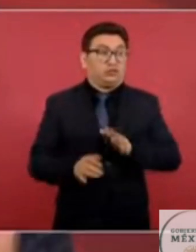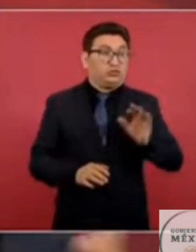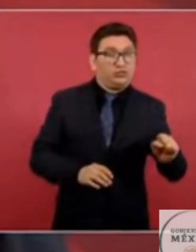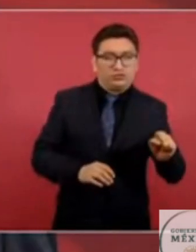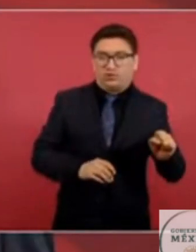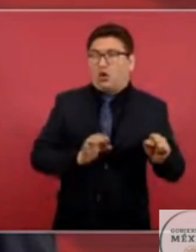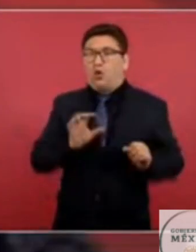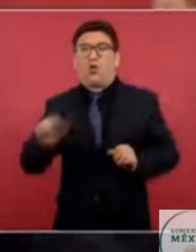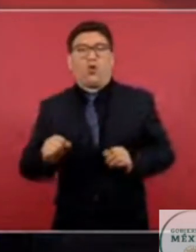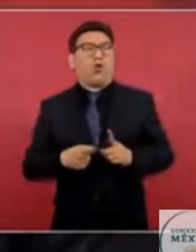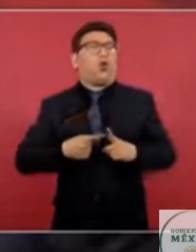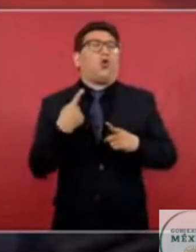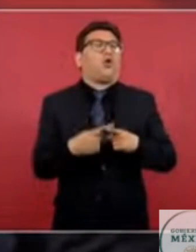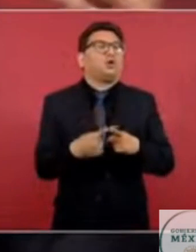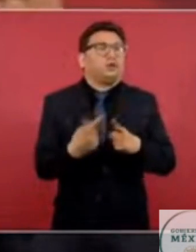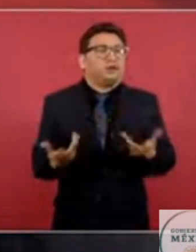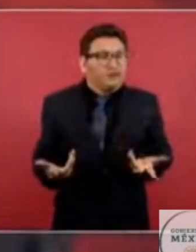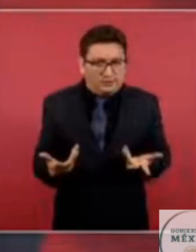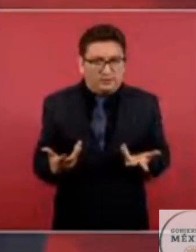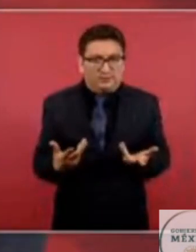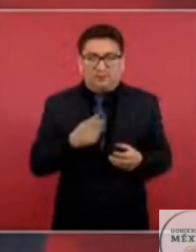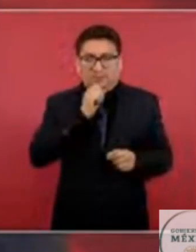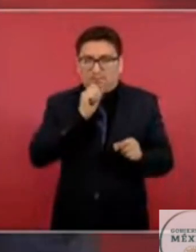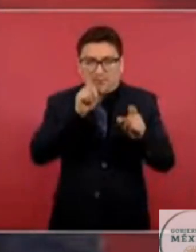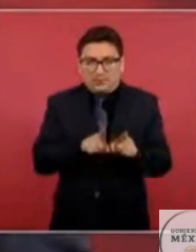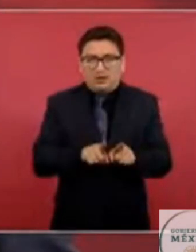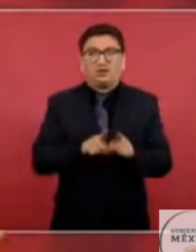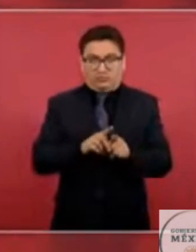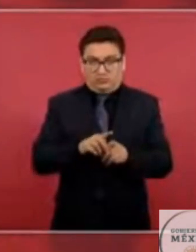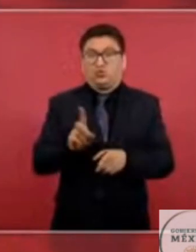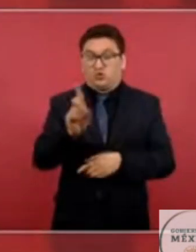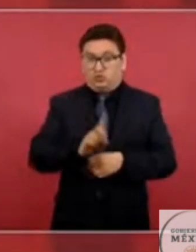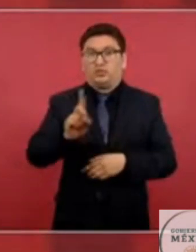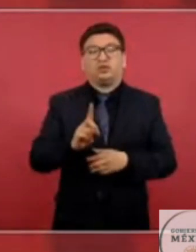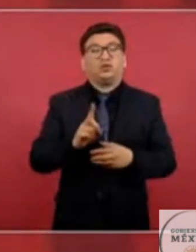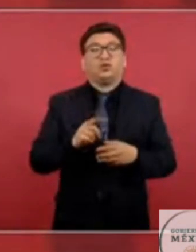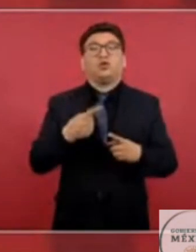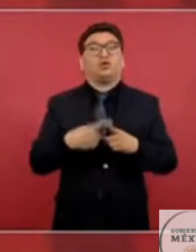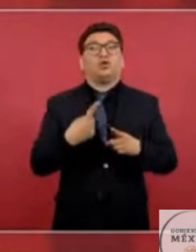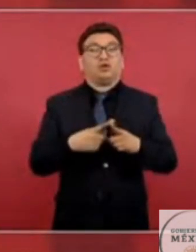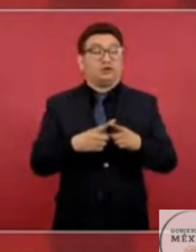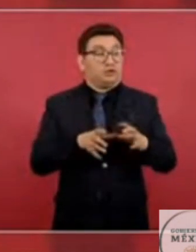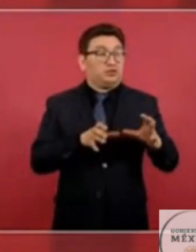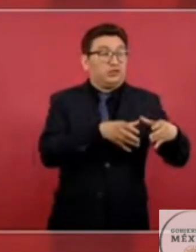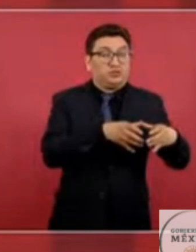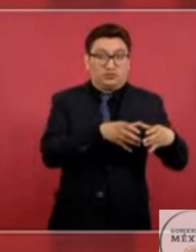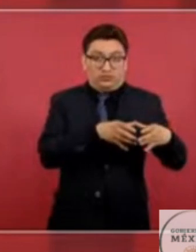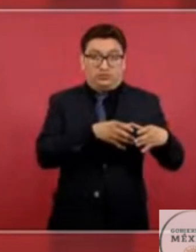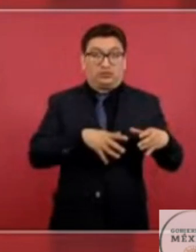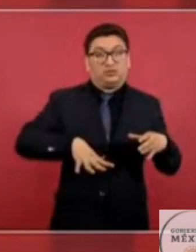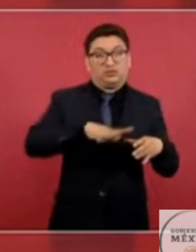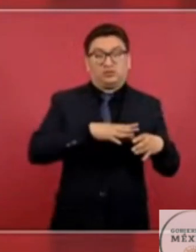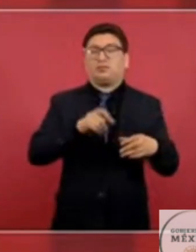con quién se está. Es un poco lo mismo el emplazamiento del domingo con los